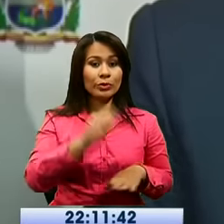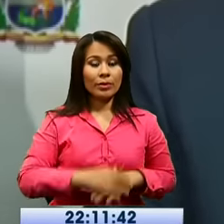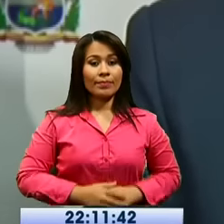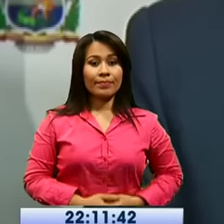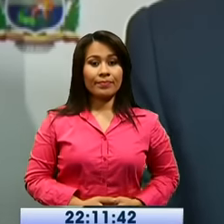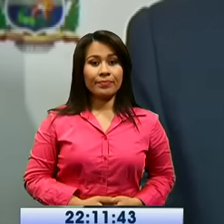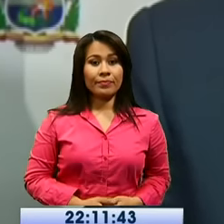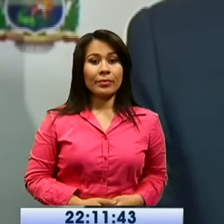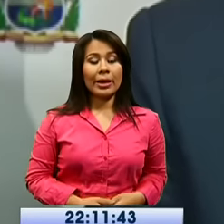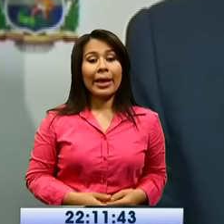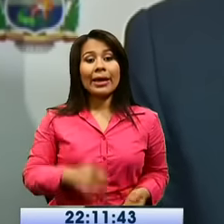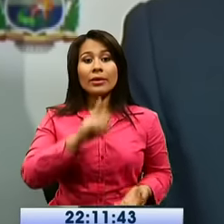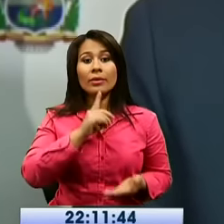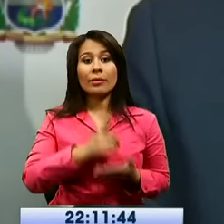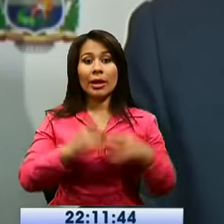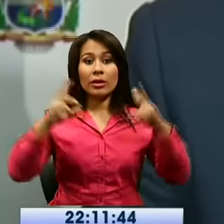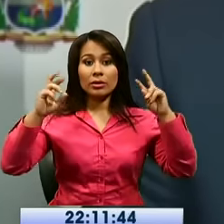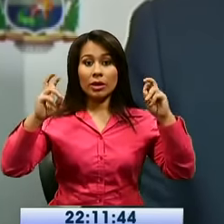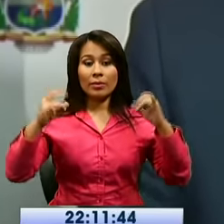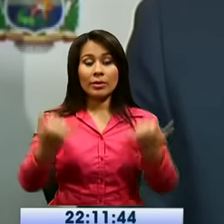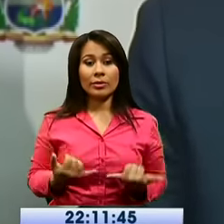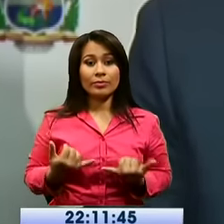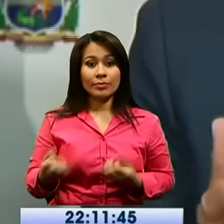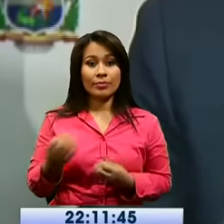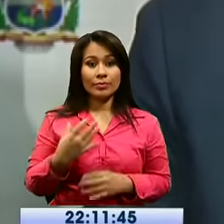es la que efectivamente se dio, ¿no?